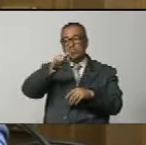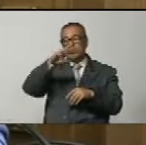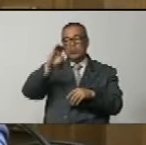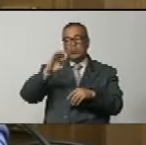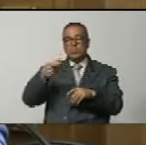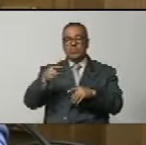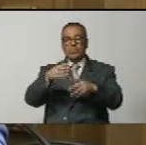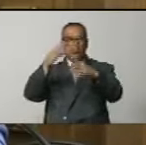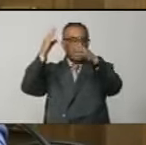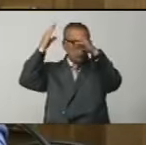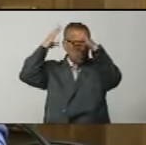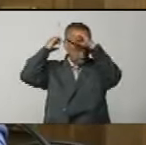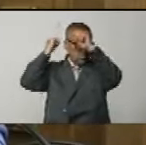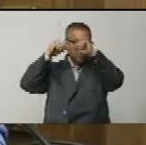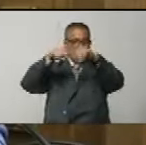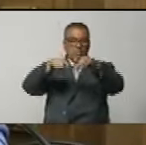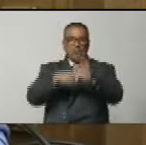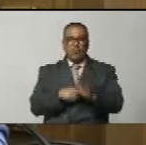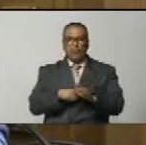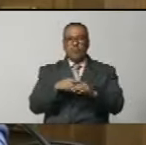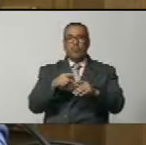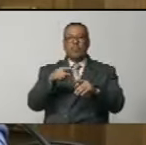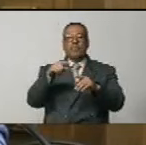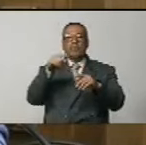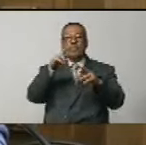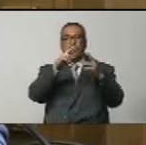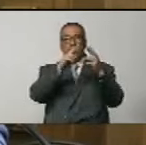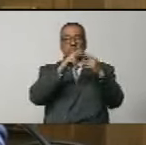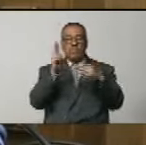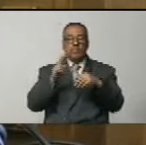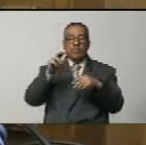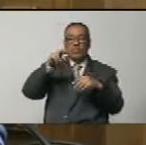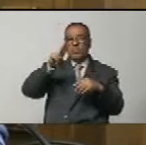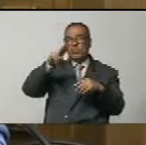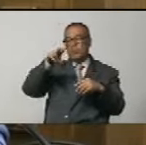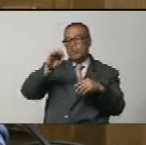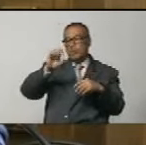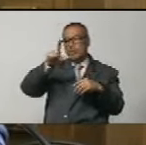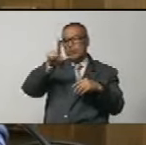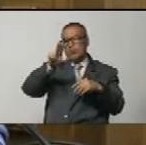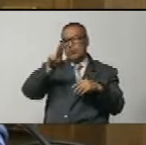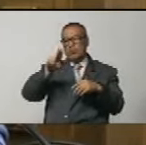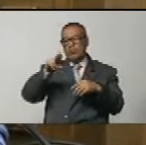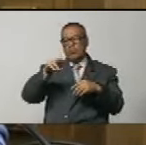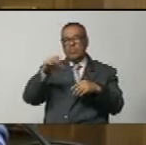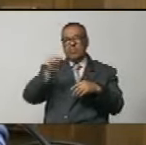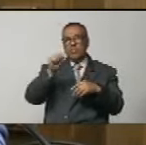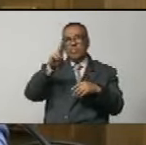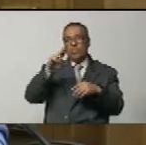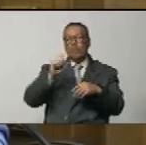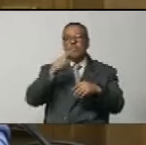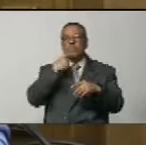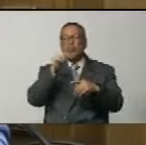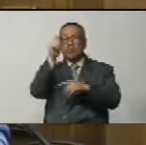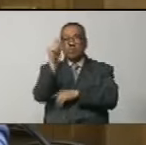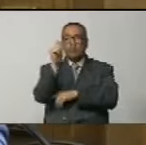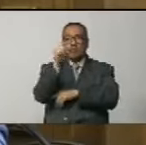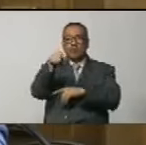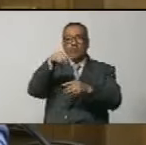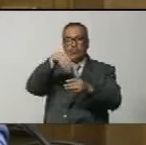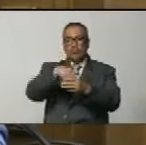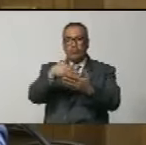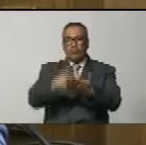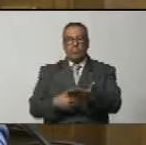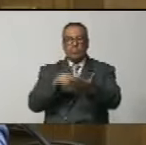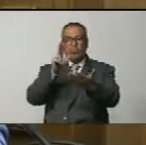como embajador extraordinario y plenipotenciario en la República de Belarus. El diputado Saulo Ortega presentó el informe, sometido a votación,